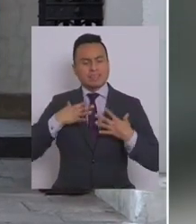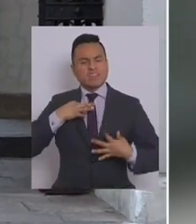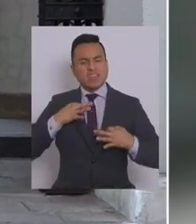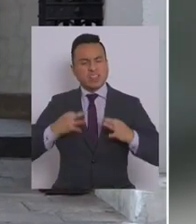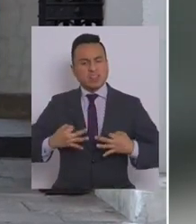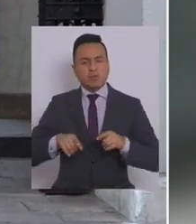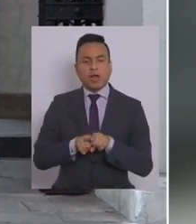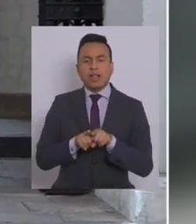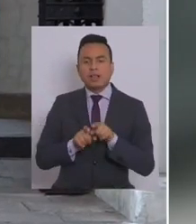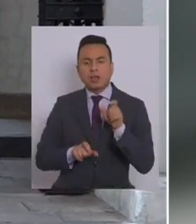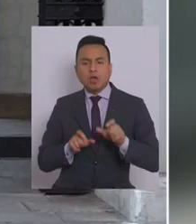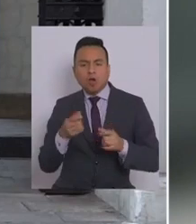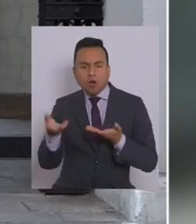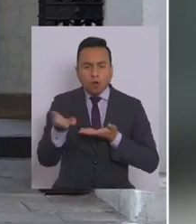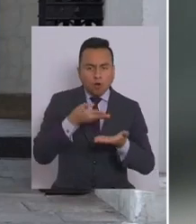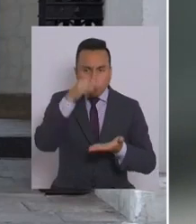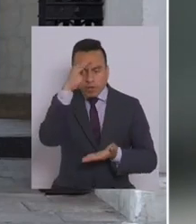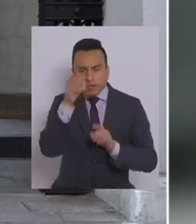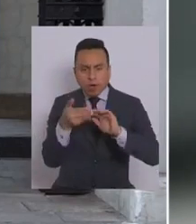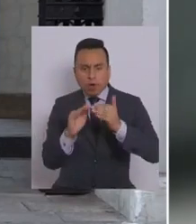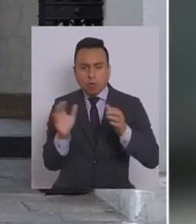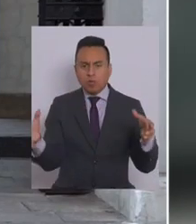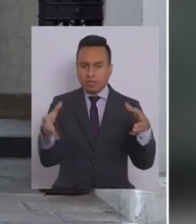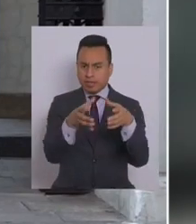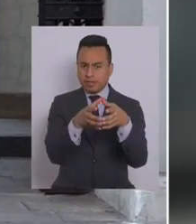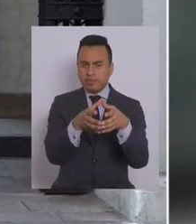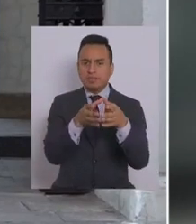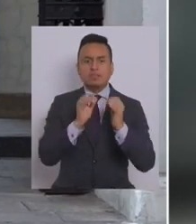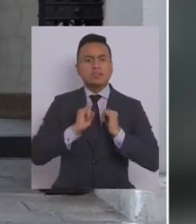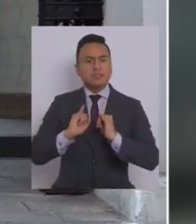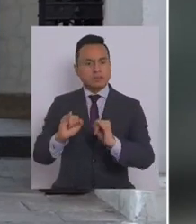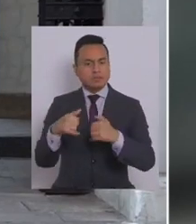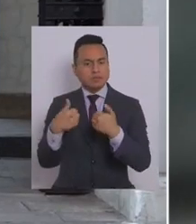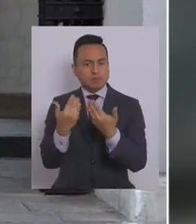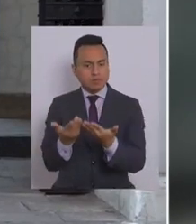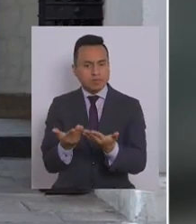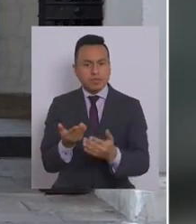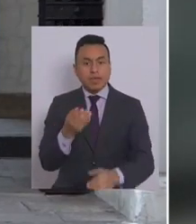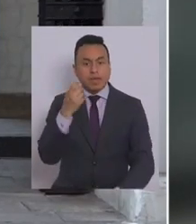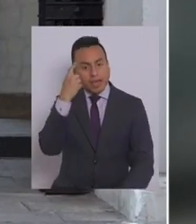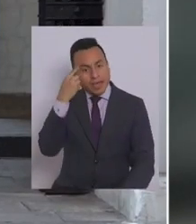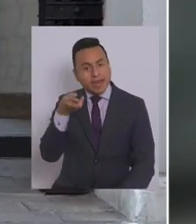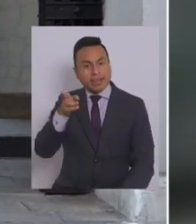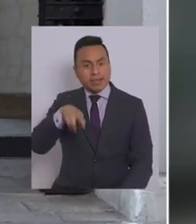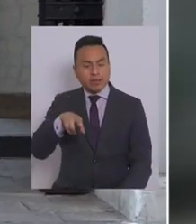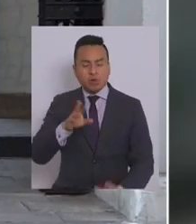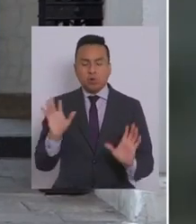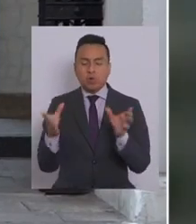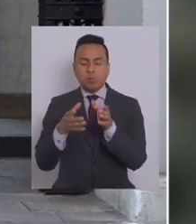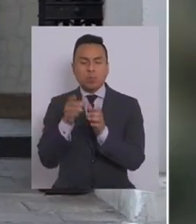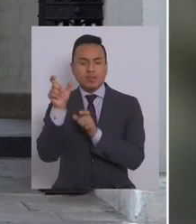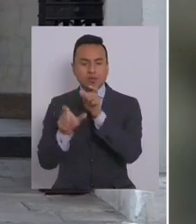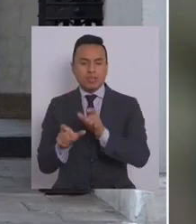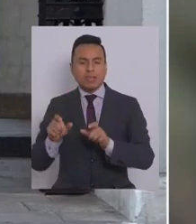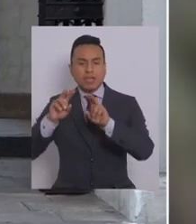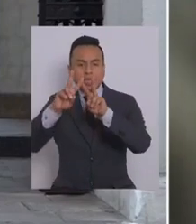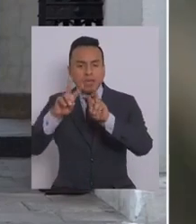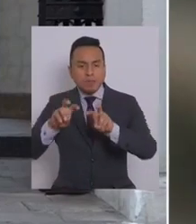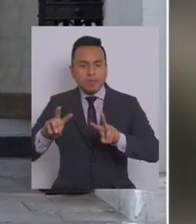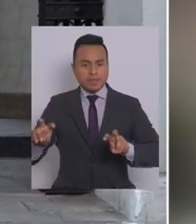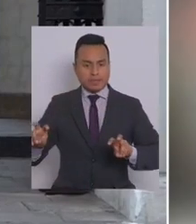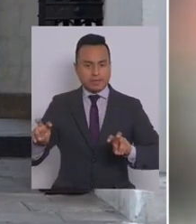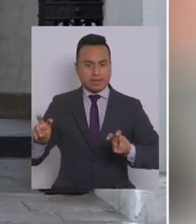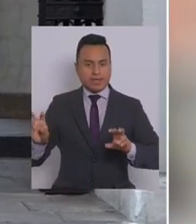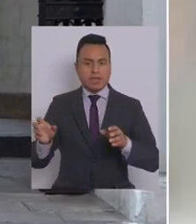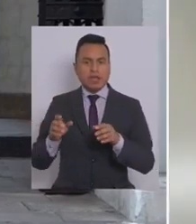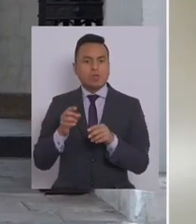la confianza entre las comunidades para entregar información. Reitero, estos son grupos que investigan, no grupos